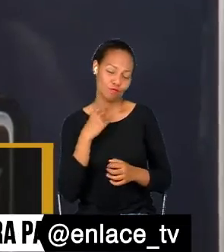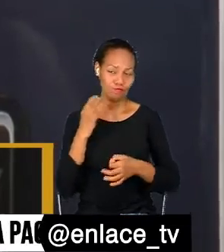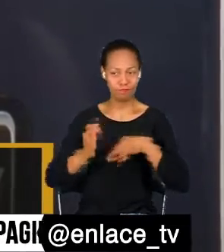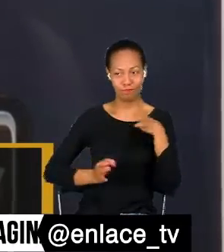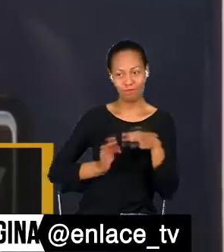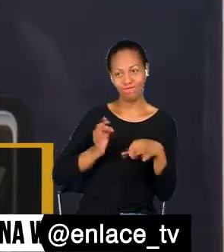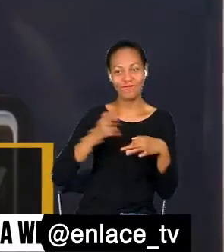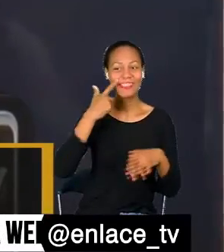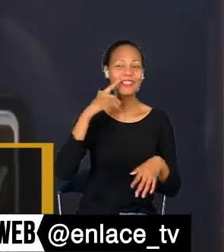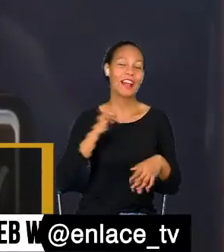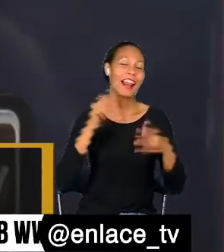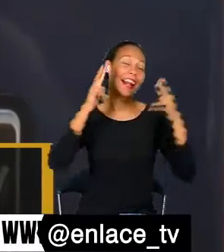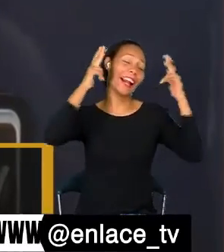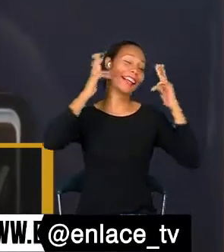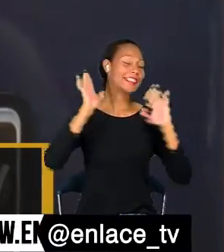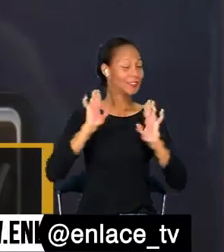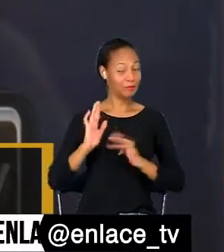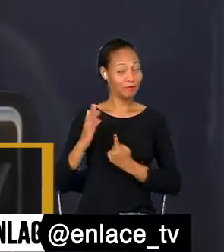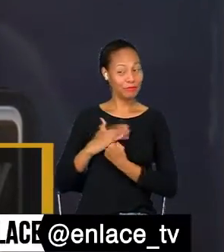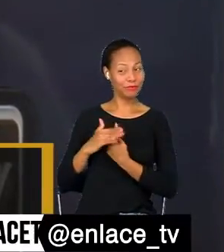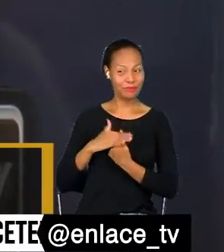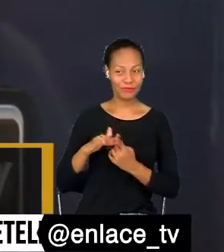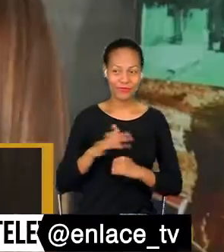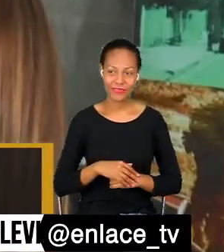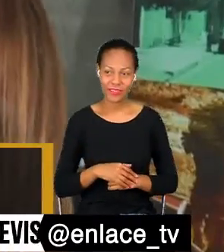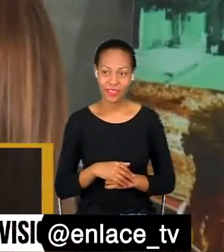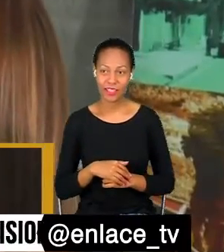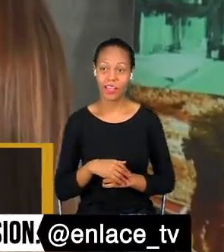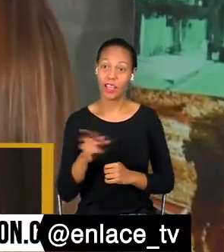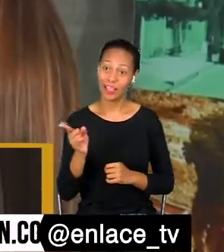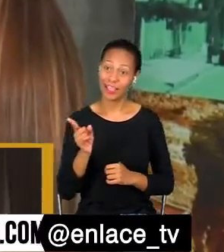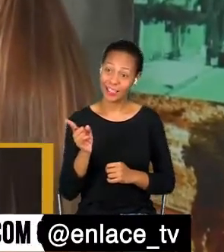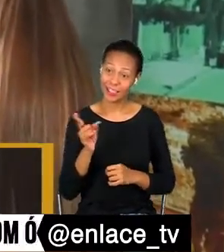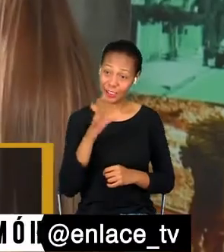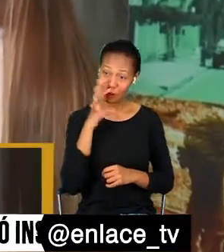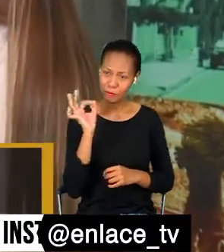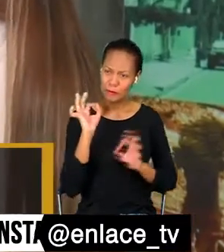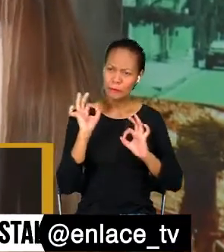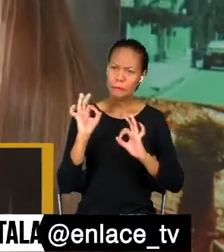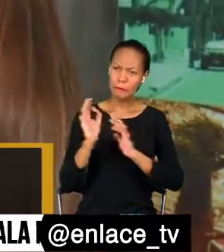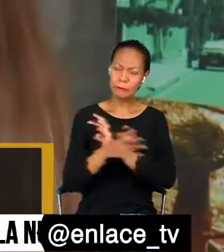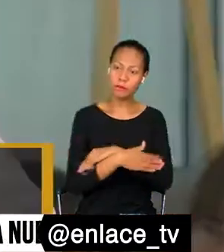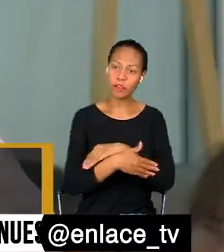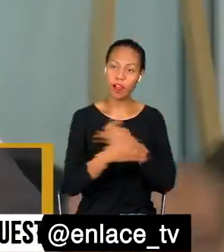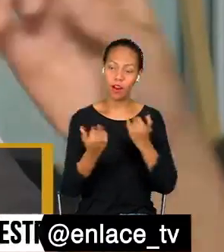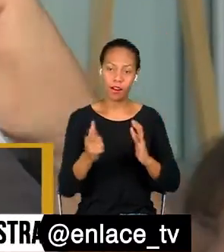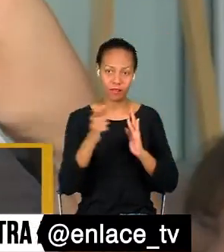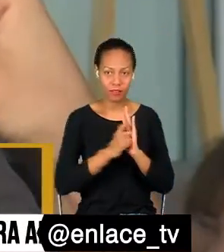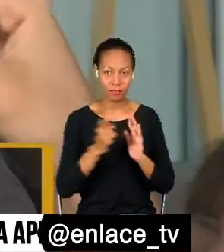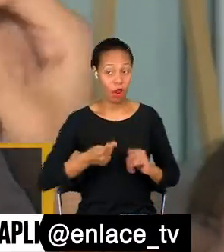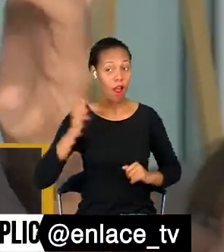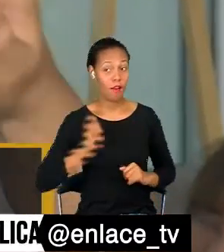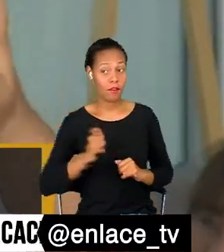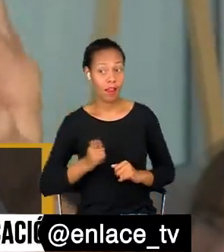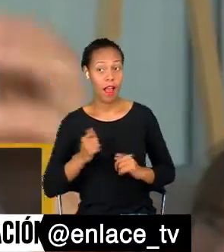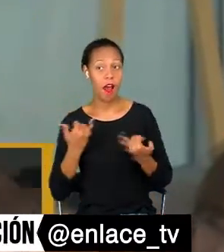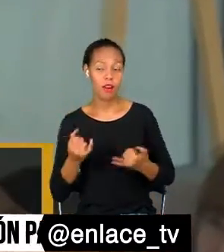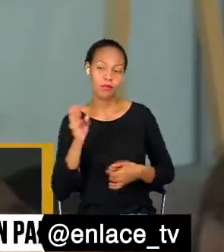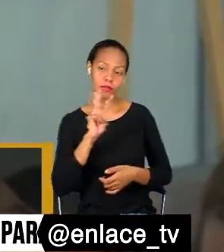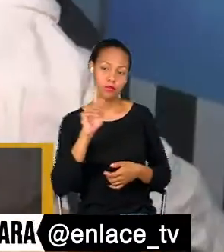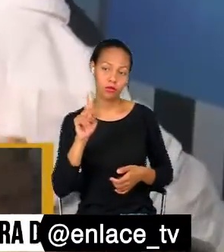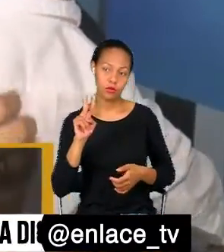Dios conseguí un buen hombre. También es santandereana. Hoy casada, abogada y con un hijo a sus 32 años de edad y